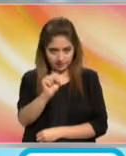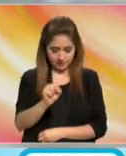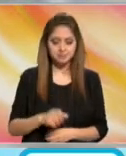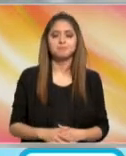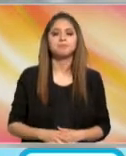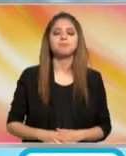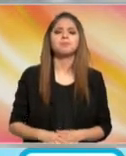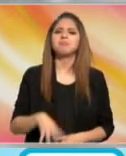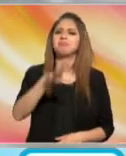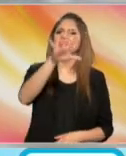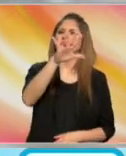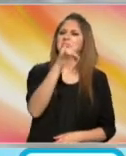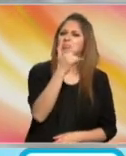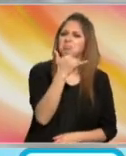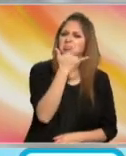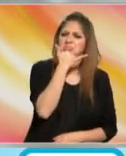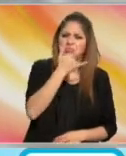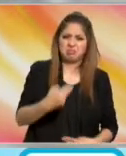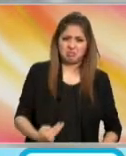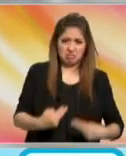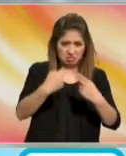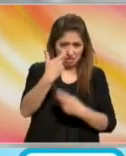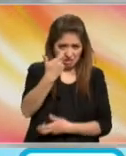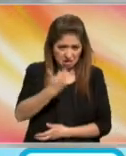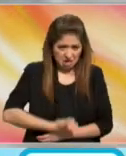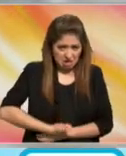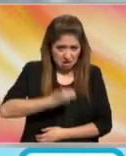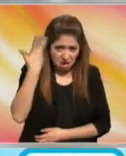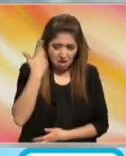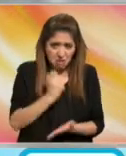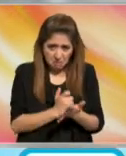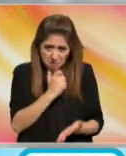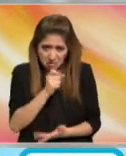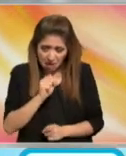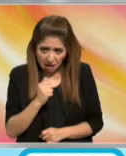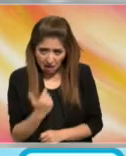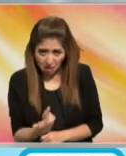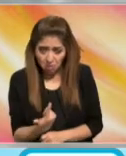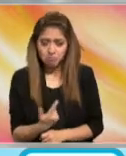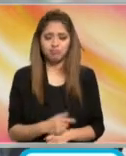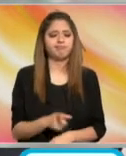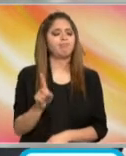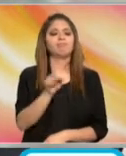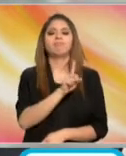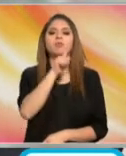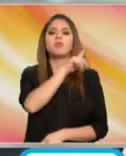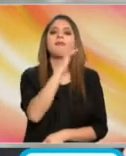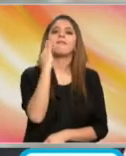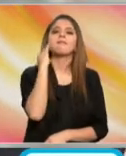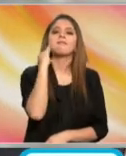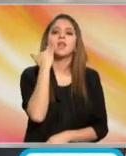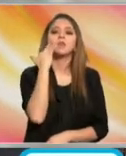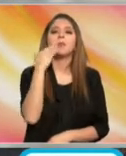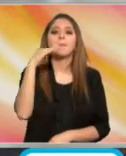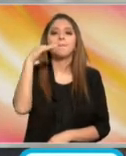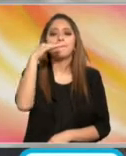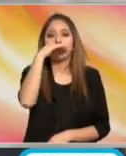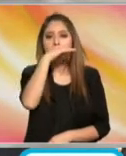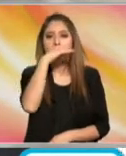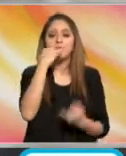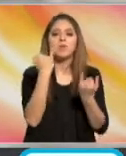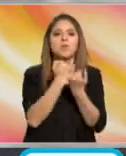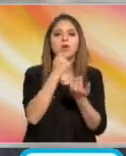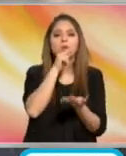las empresas costaría publicidad No, o todo Enrique, esto? no cuesta. En Facebook es gratuito, y en Twitter también es Ok. gratuito, y